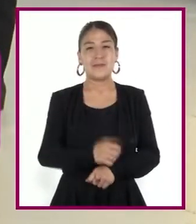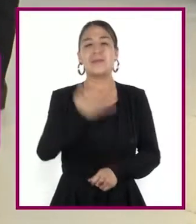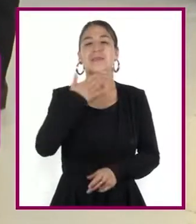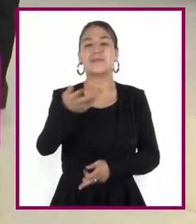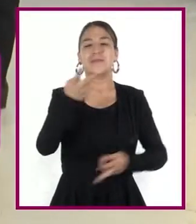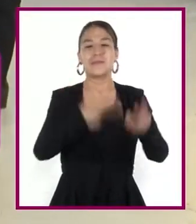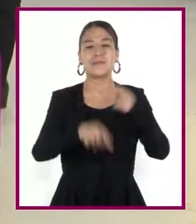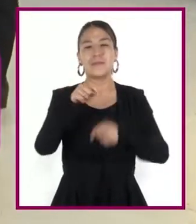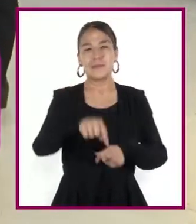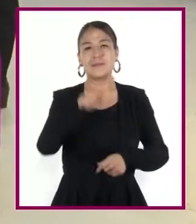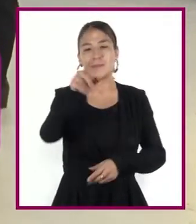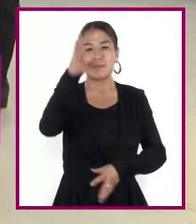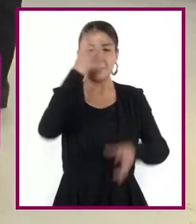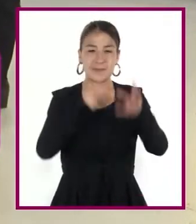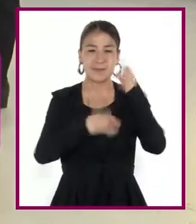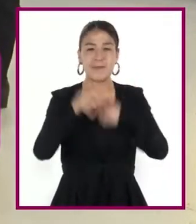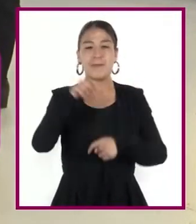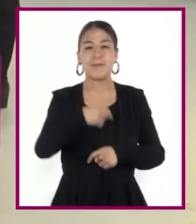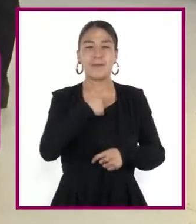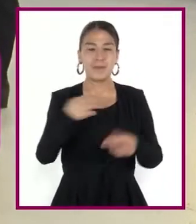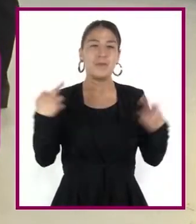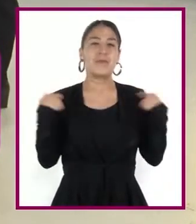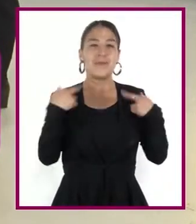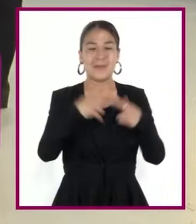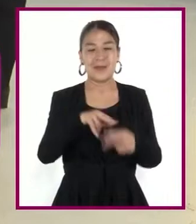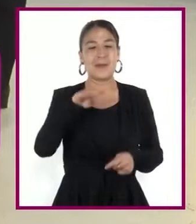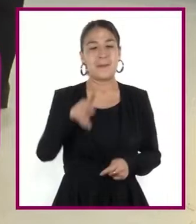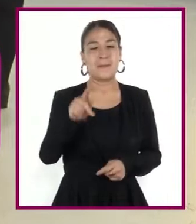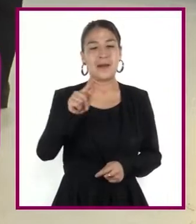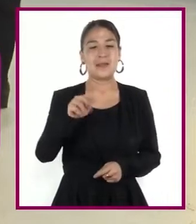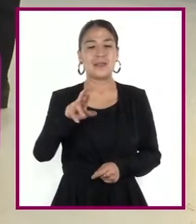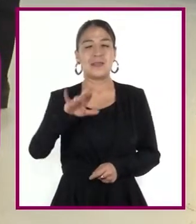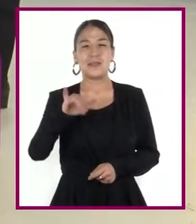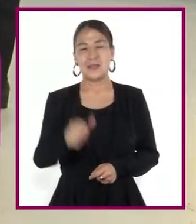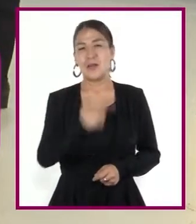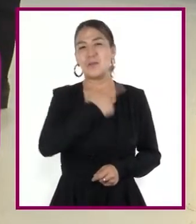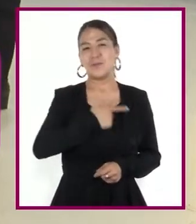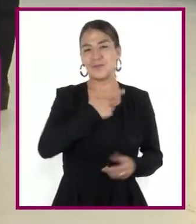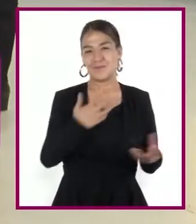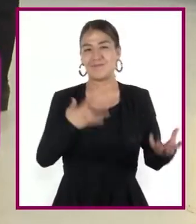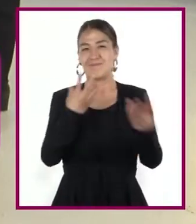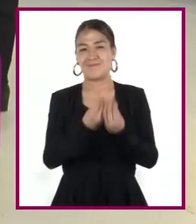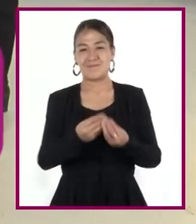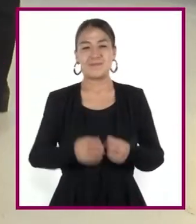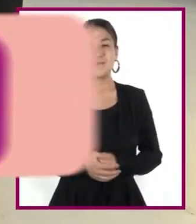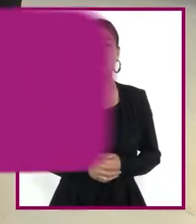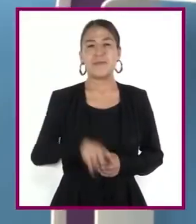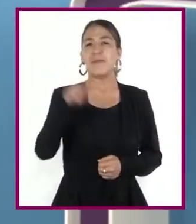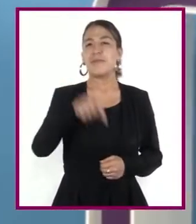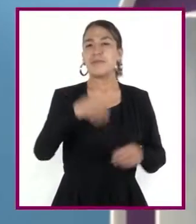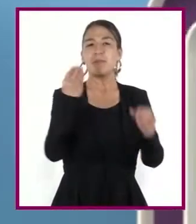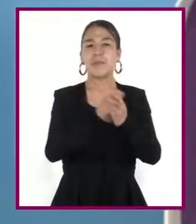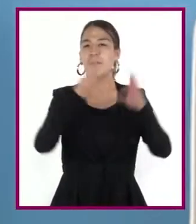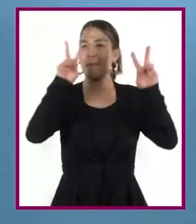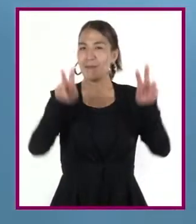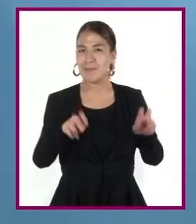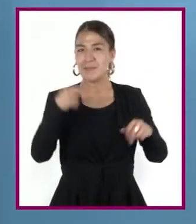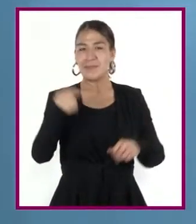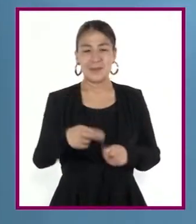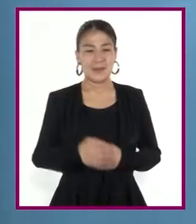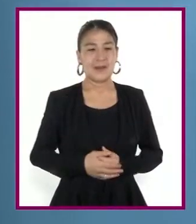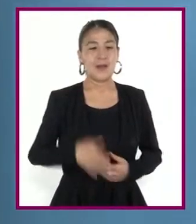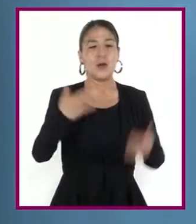en su aprendizaje. Soy la maestra Patricia Germán y me da gusto estar con ustedes. La sesión se llama La